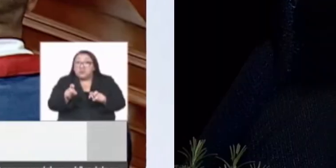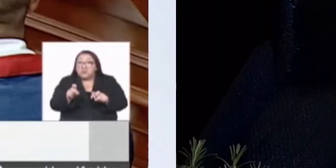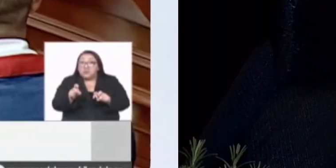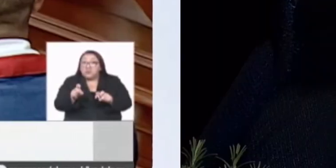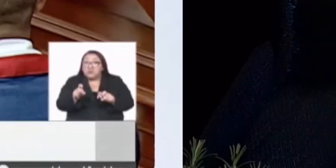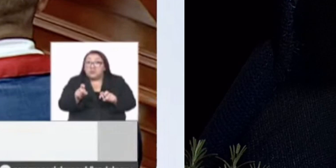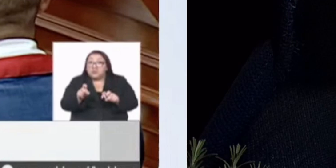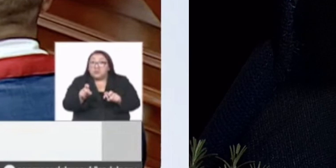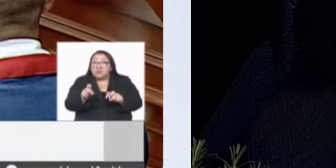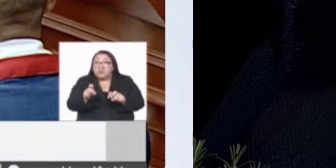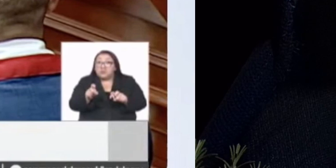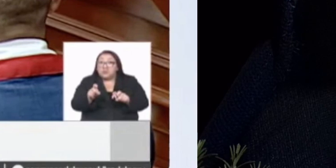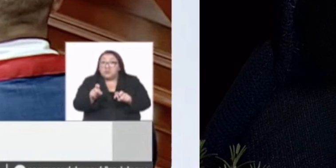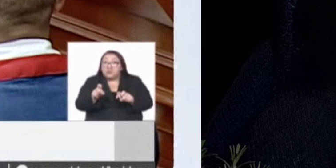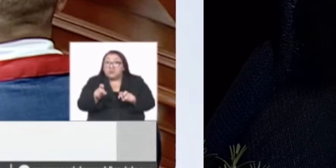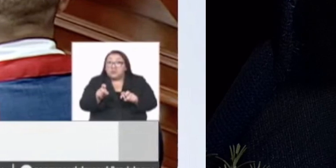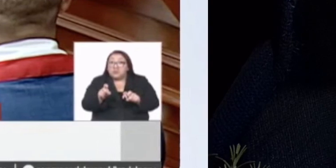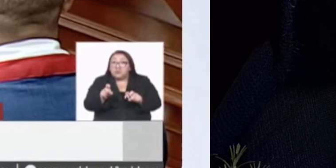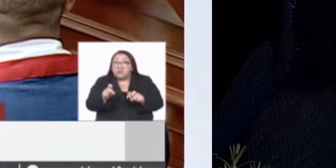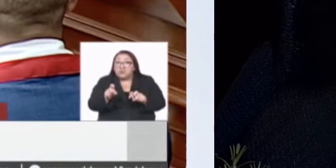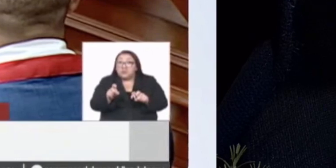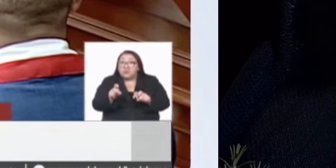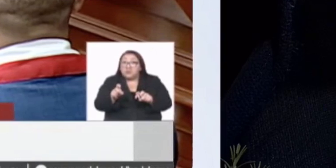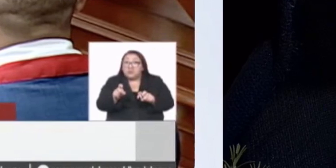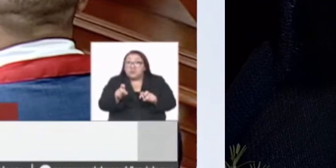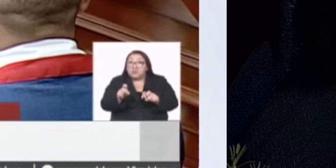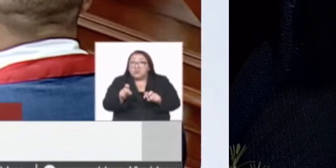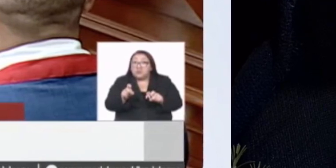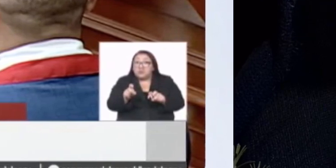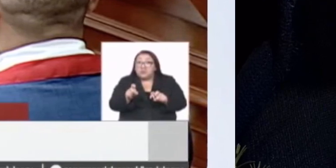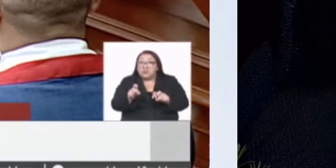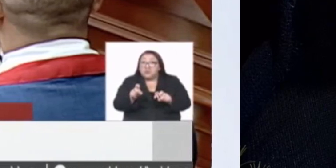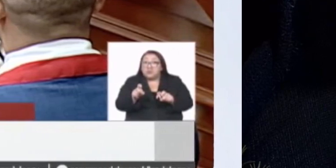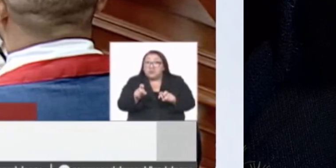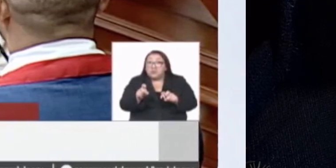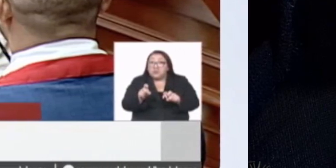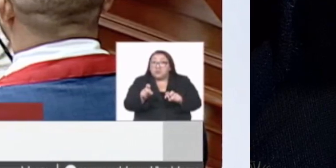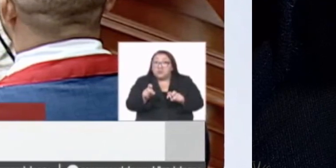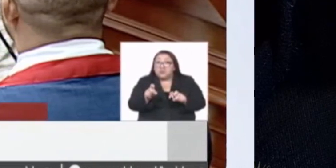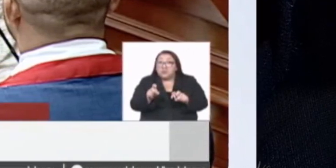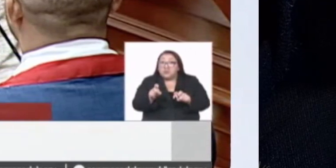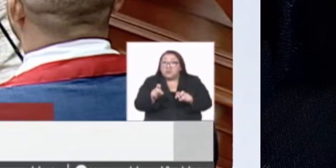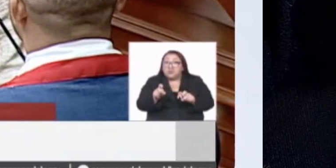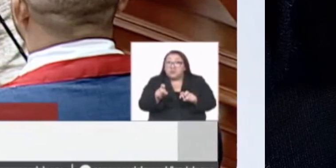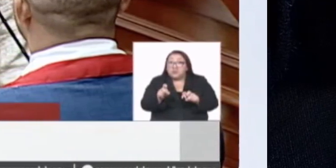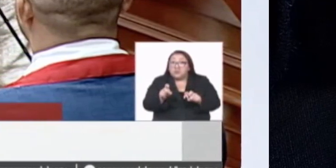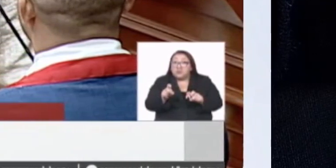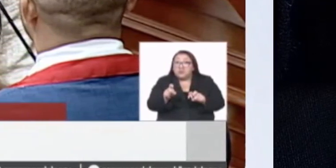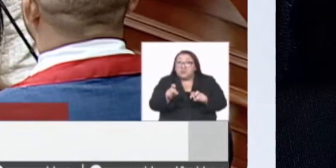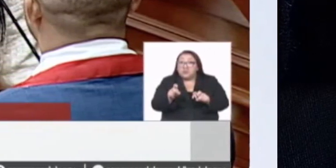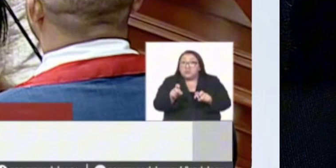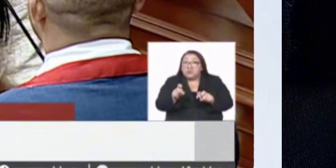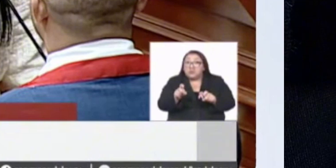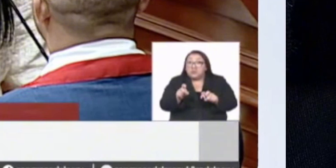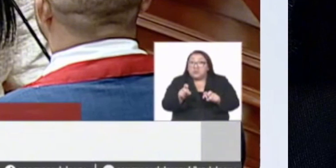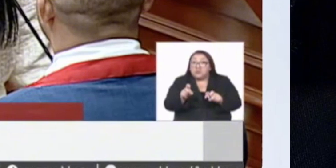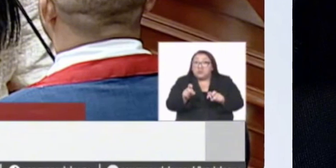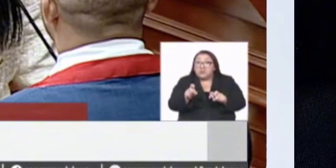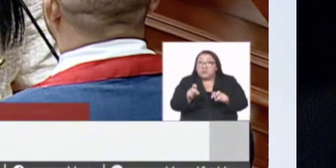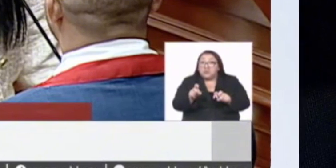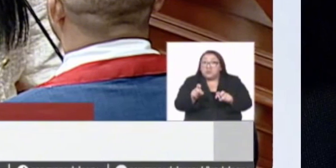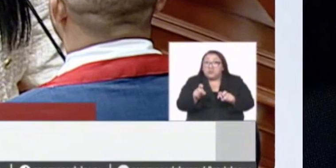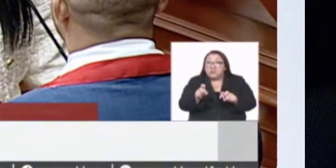Finalmente, una noticia pequeña para terminar este video. Ariana Orue, del Callao, ha juramentado